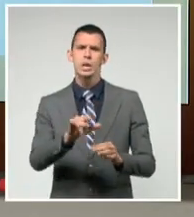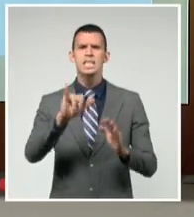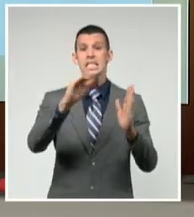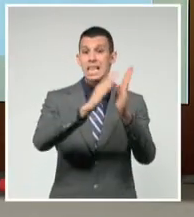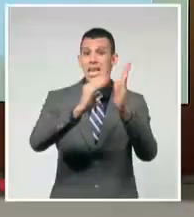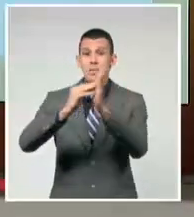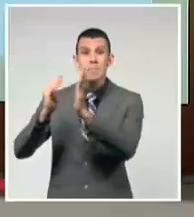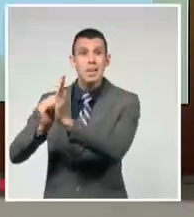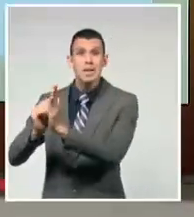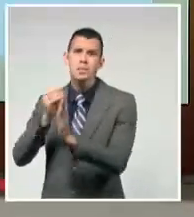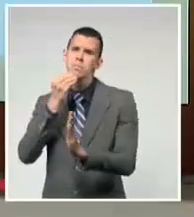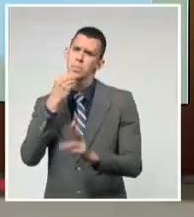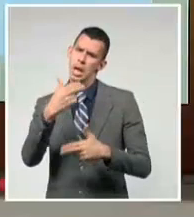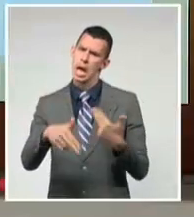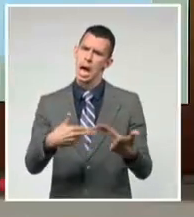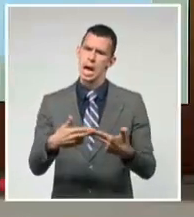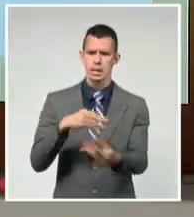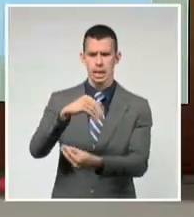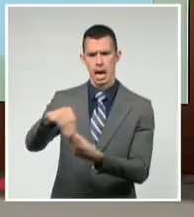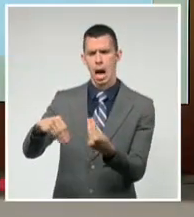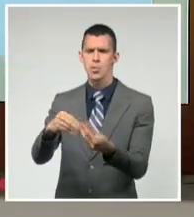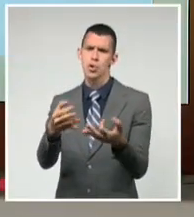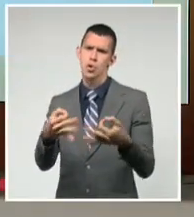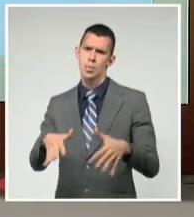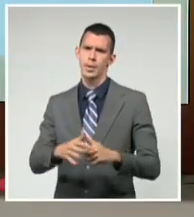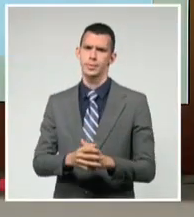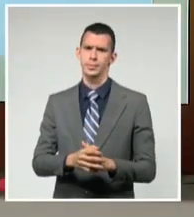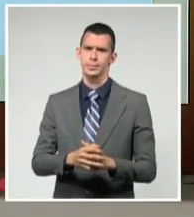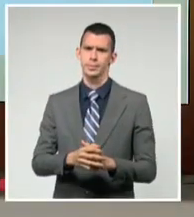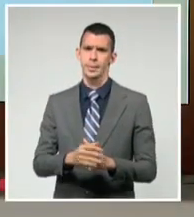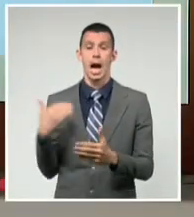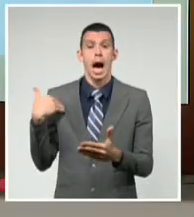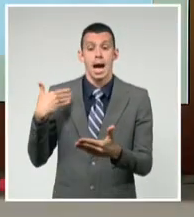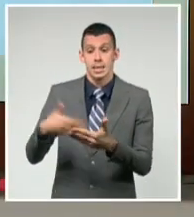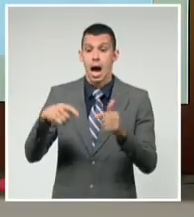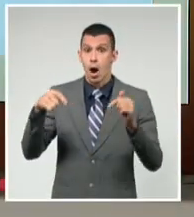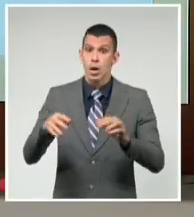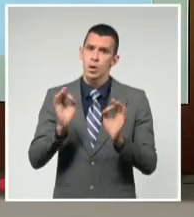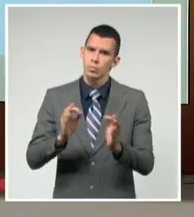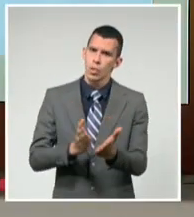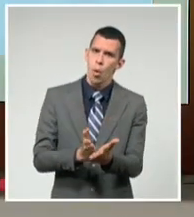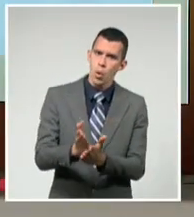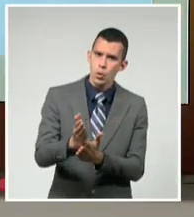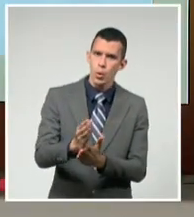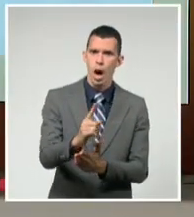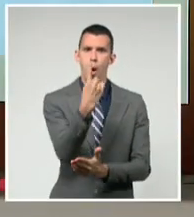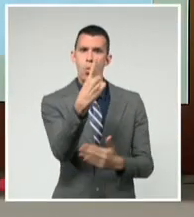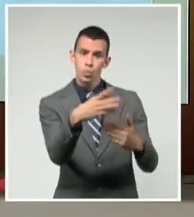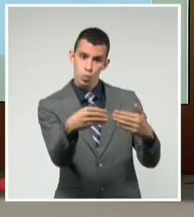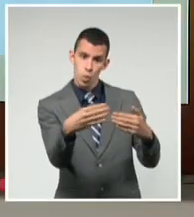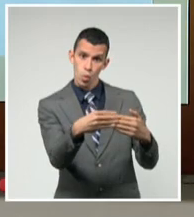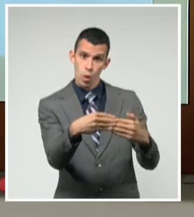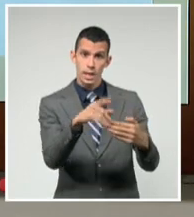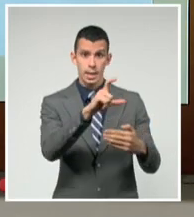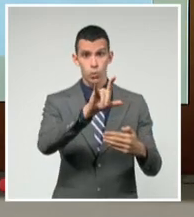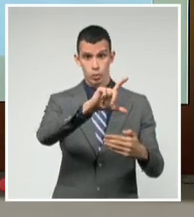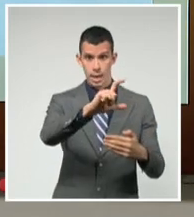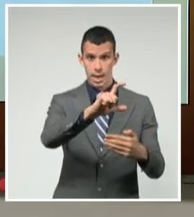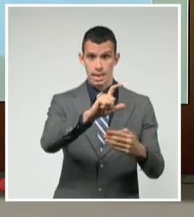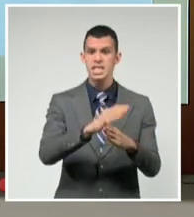de cambio actual esto es 11 12 igual 24 sep es en el caso del sector empresarial las cuentas en seduce se